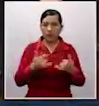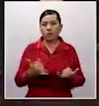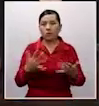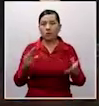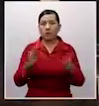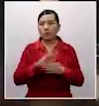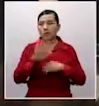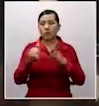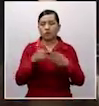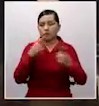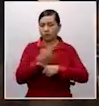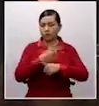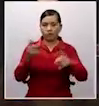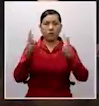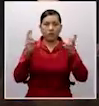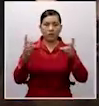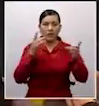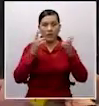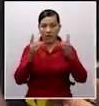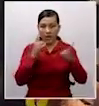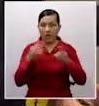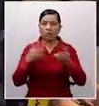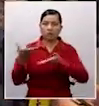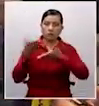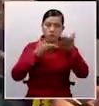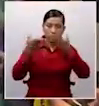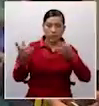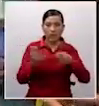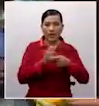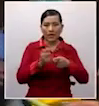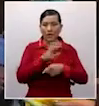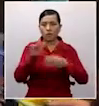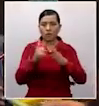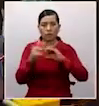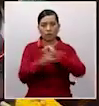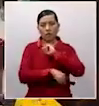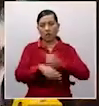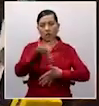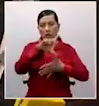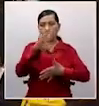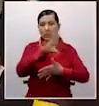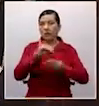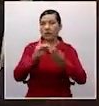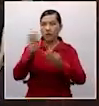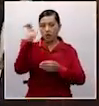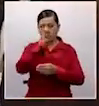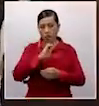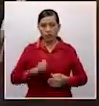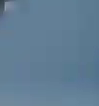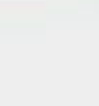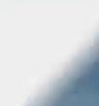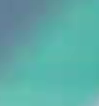es promover el diálogo político-técnico entre la Unión Europea y los países de América Latina y el Caribe.